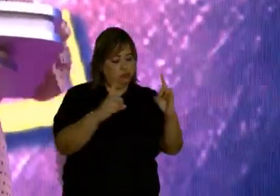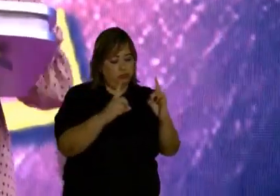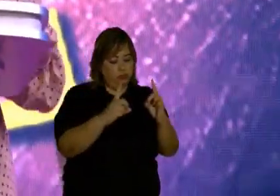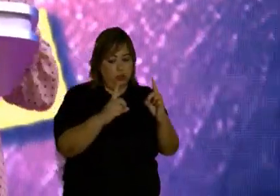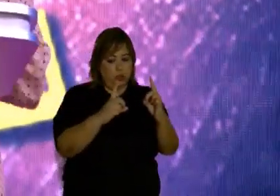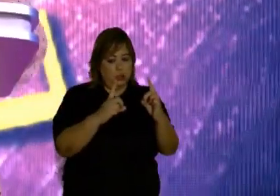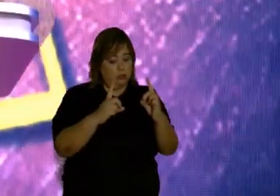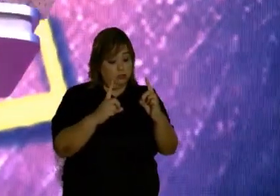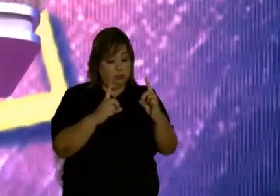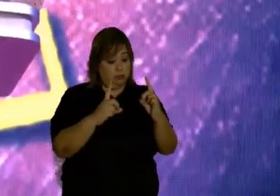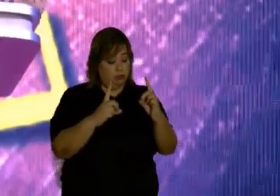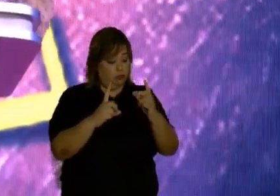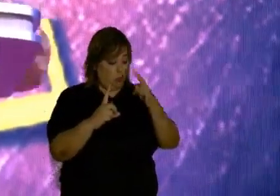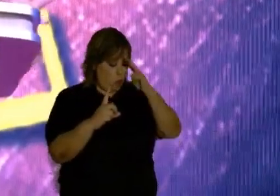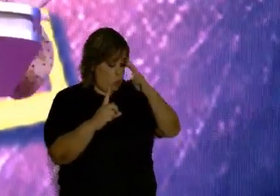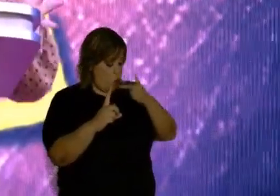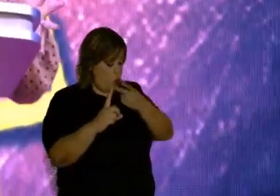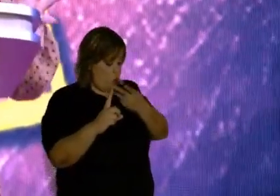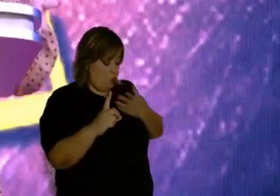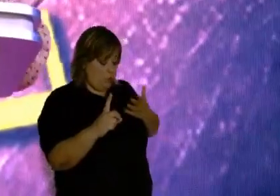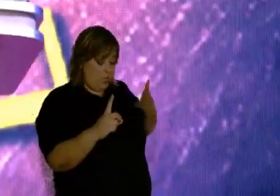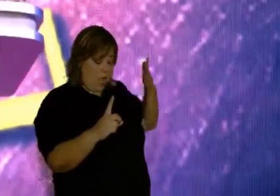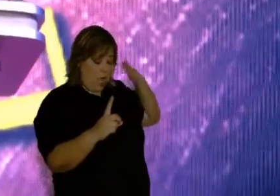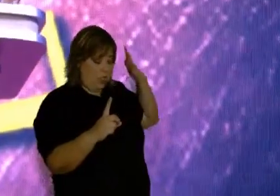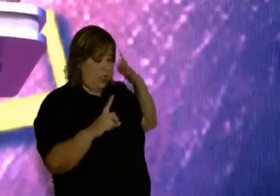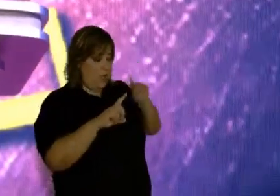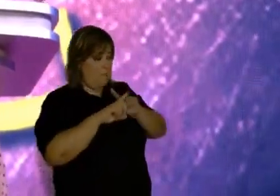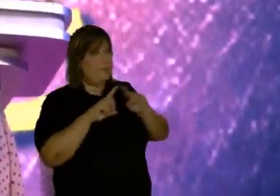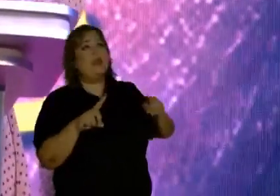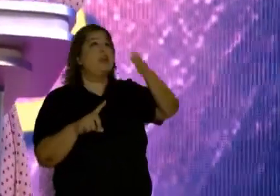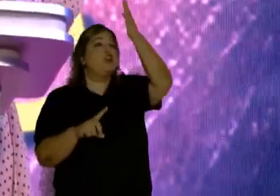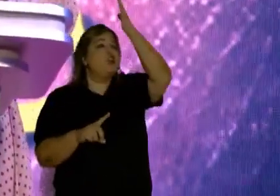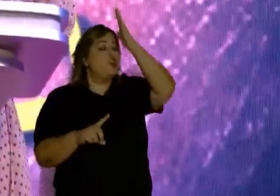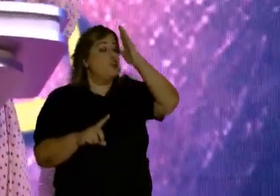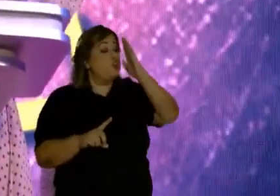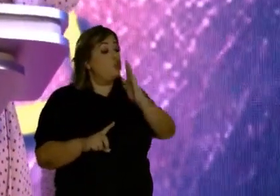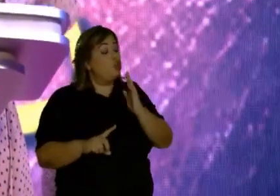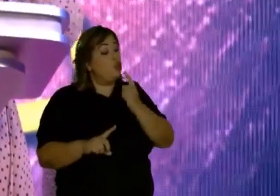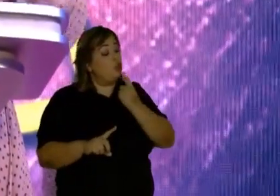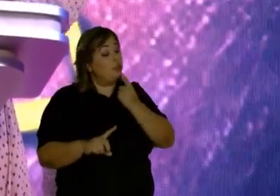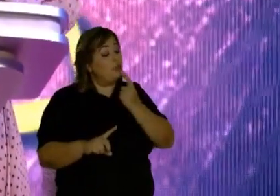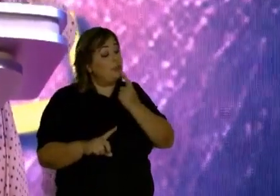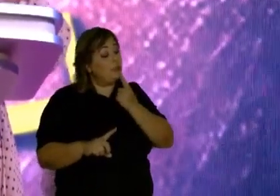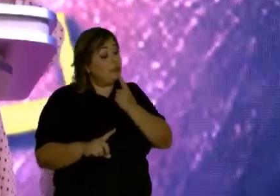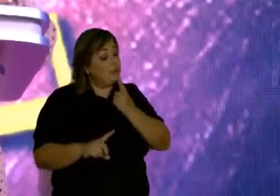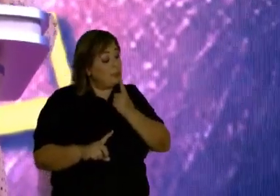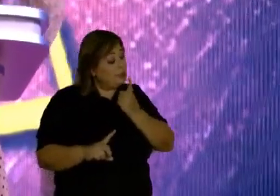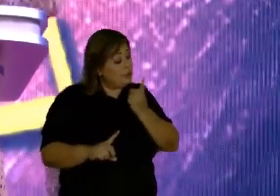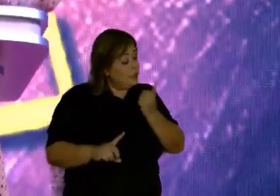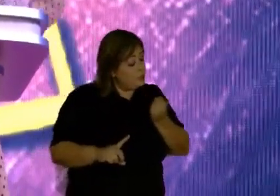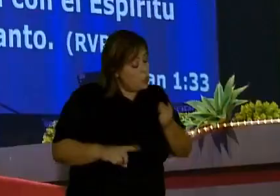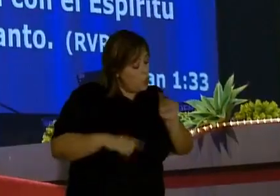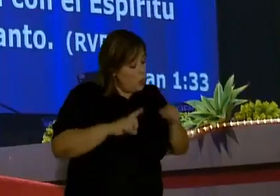le conocía, pero el que me envió a bautizar con agua, aquel que me dijo: sobre quien veas descender el Espíritu